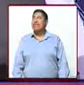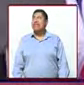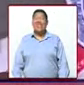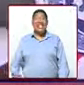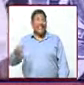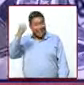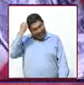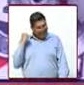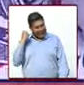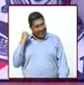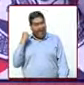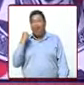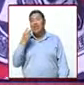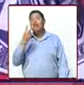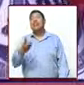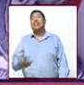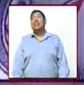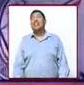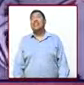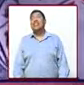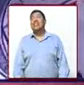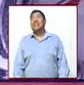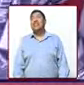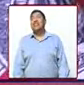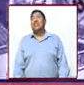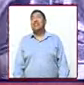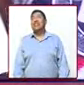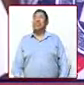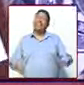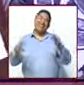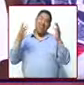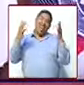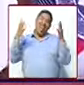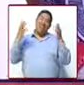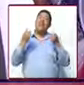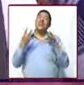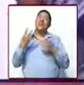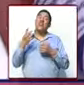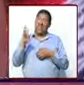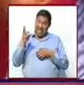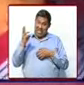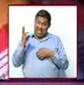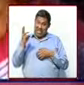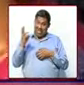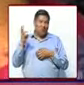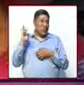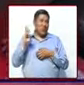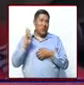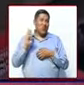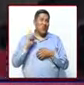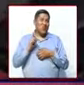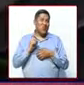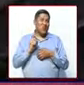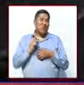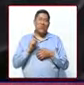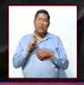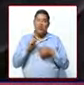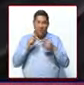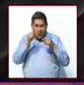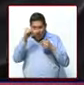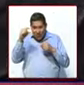¡Sí! A ver. ¿Qué talla es esa? Seis. ¿Seis? Voy a pasar. Esta es talla 6.